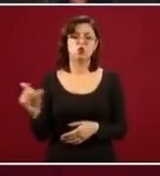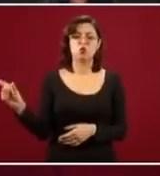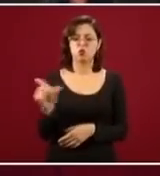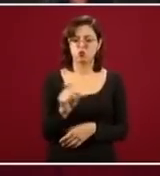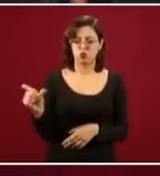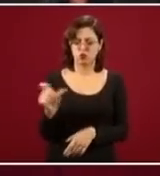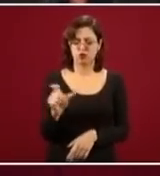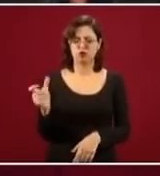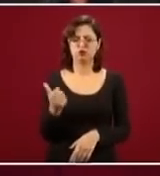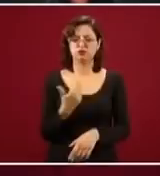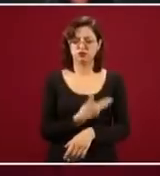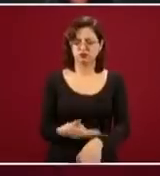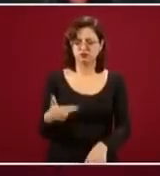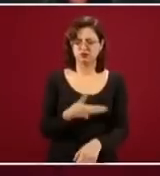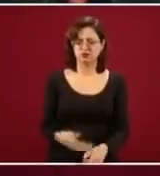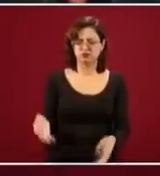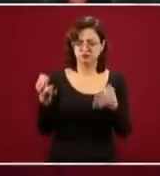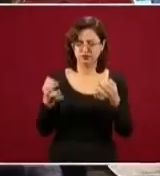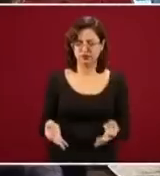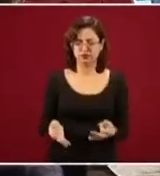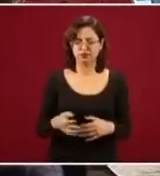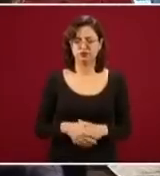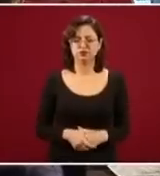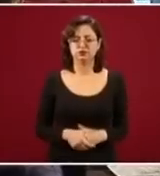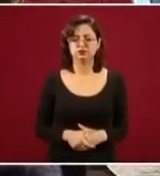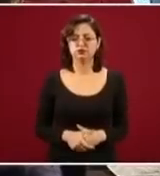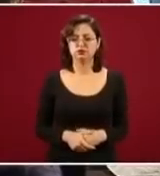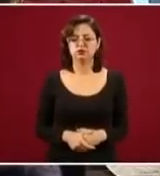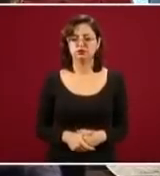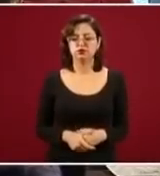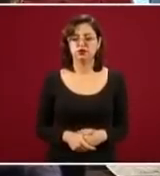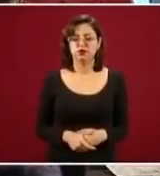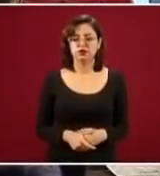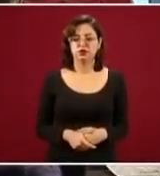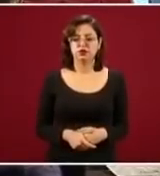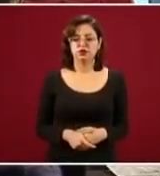va a regularizar esto. Doctor. Gracias.